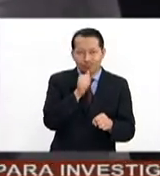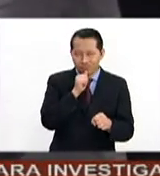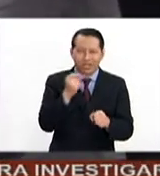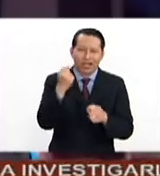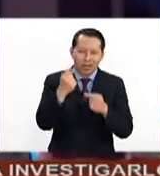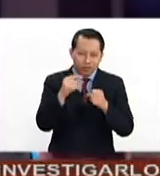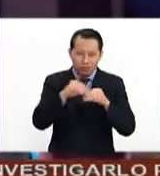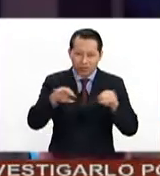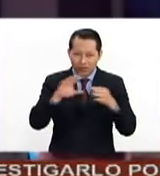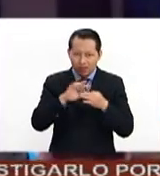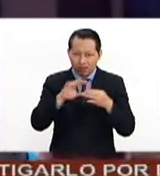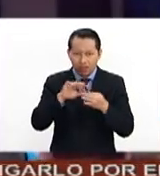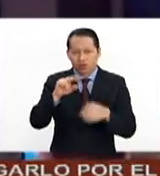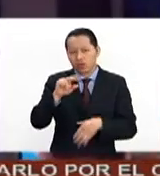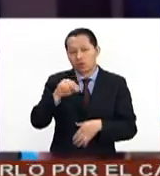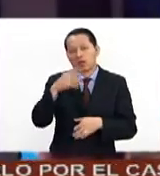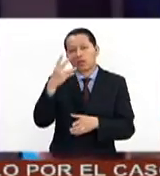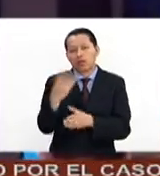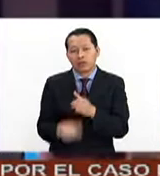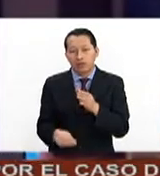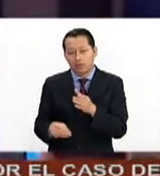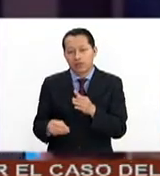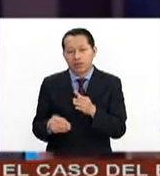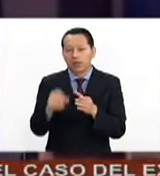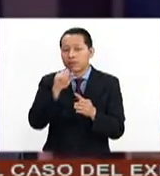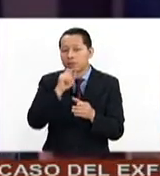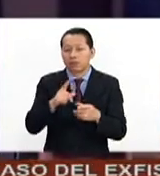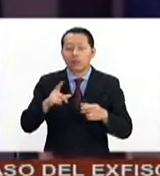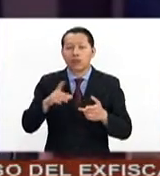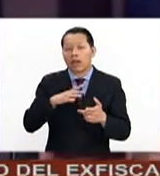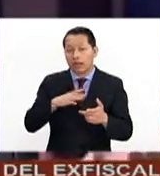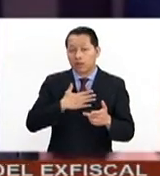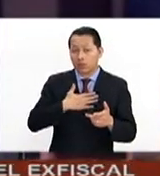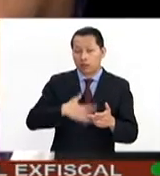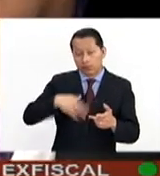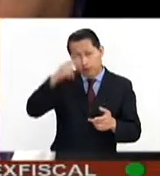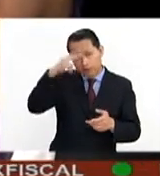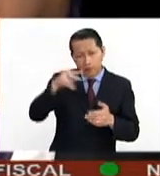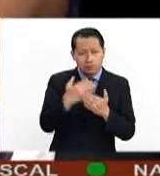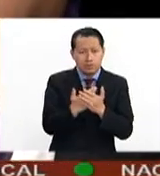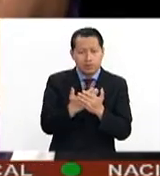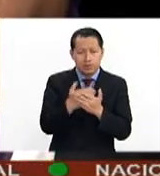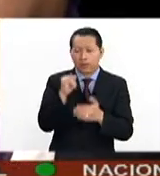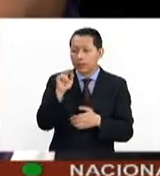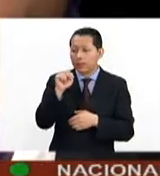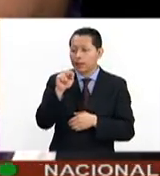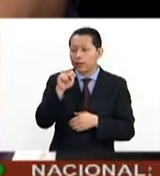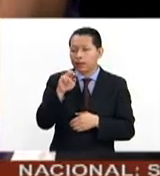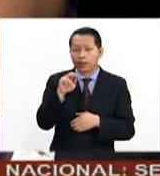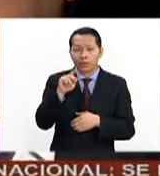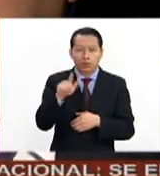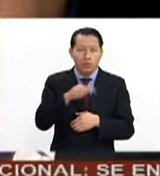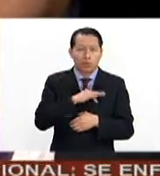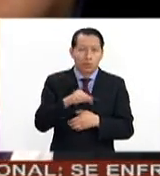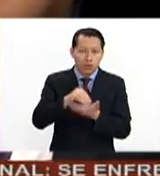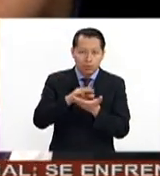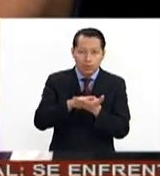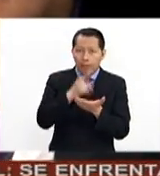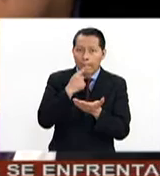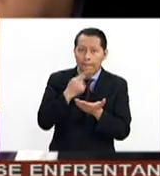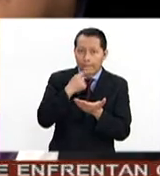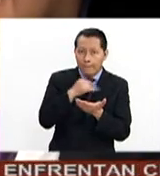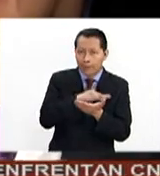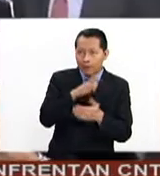locales. Aún se encuentra prófugo de la justicia y las autoridades mexicanas están a la espera de que la Interpol publique la ficha roja que